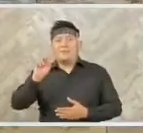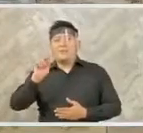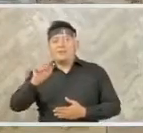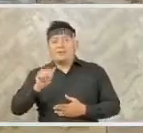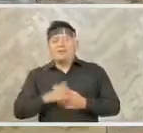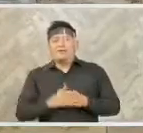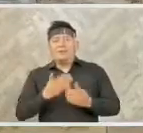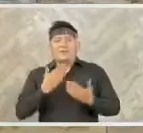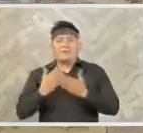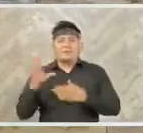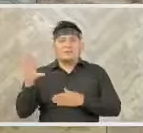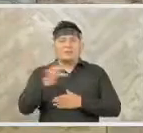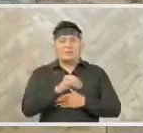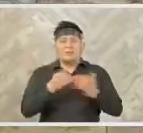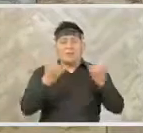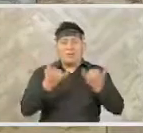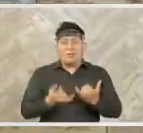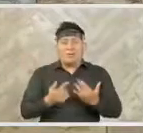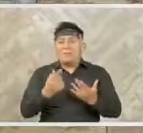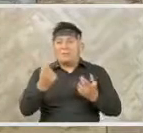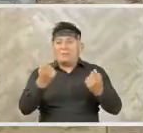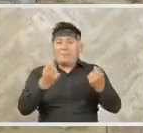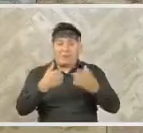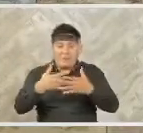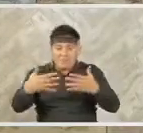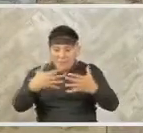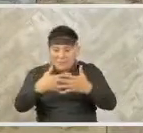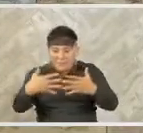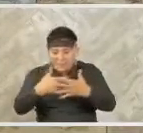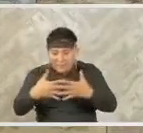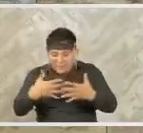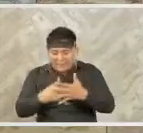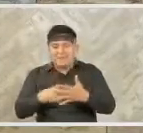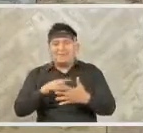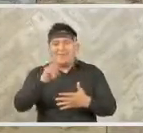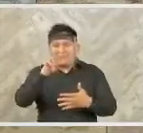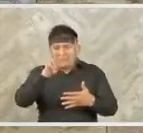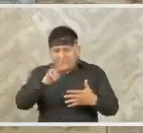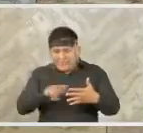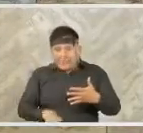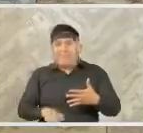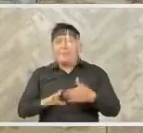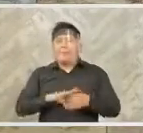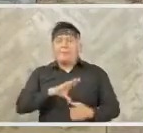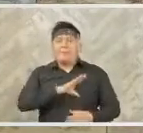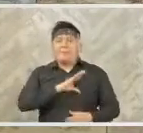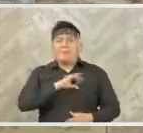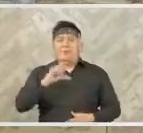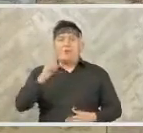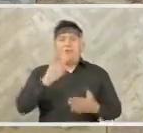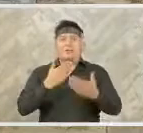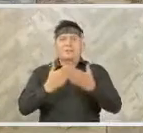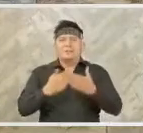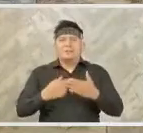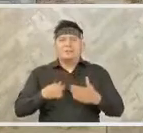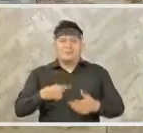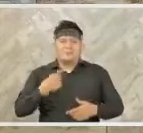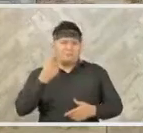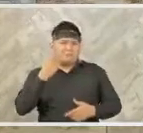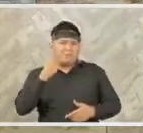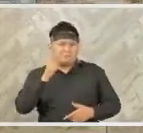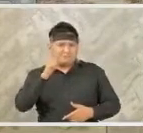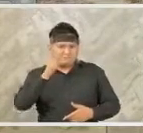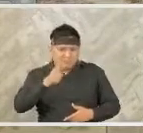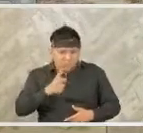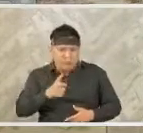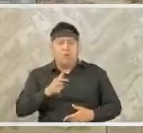paso y por supuesto a todos los que están comentando a través de las redes sociales de la Alcaldía de San José de Cúcuta. Gracias por sus comentarios. Yo estoy muy pendiente